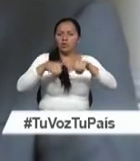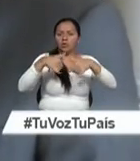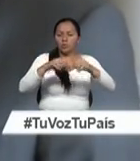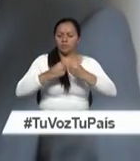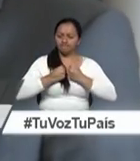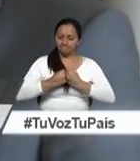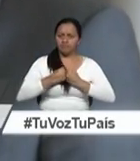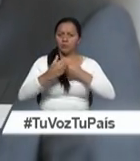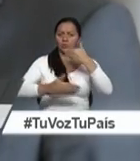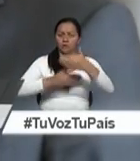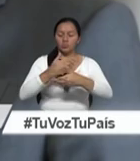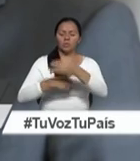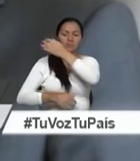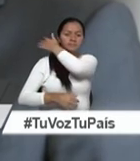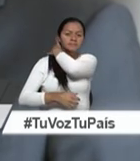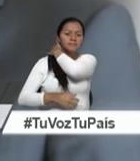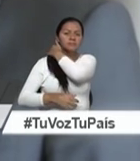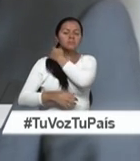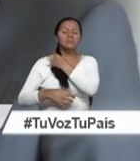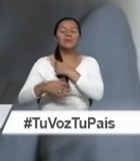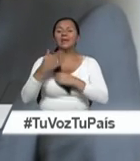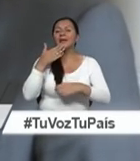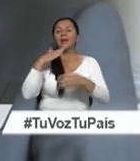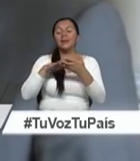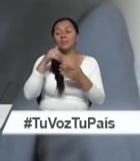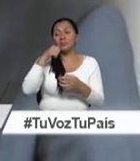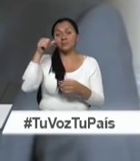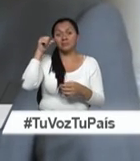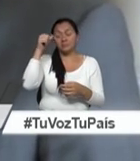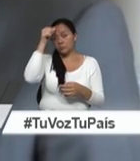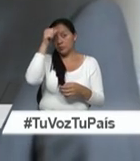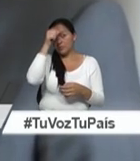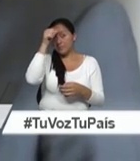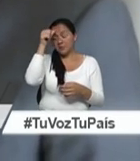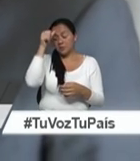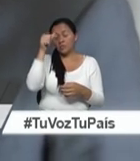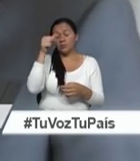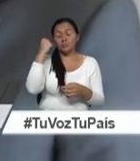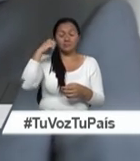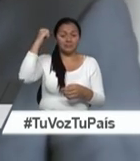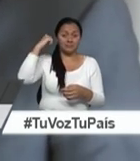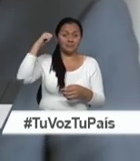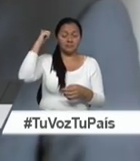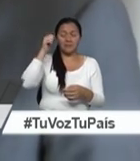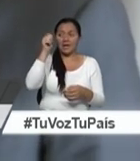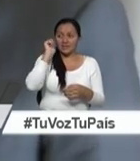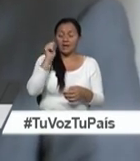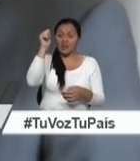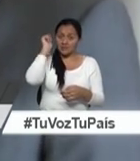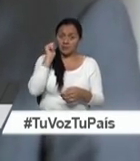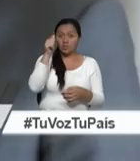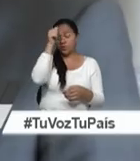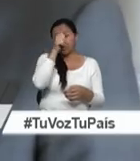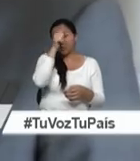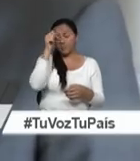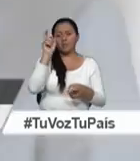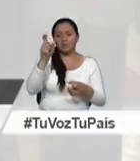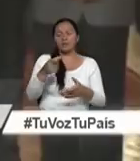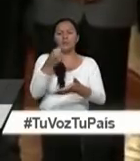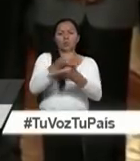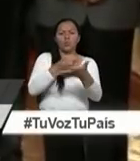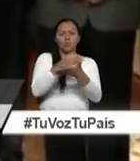no a este acuerdo nos entristece muchísimo. Hay que seguir luchando para conseguir la